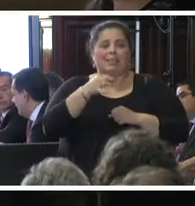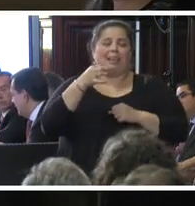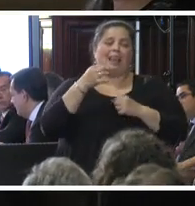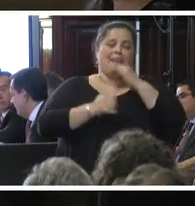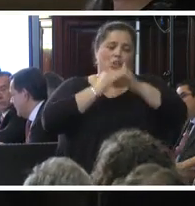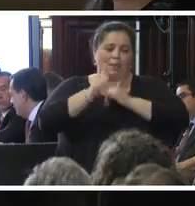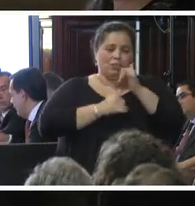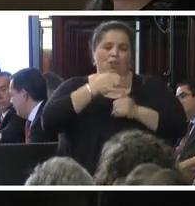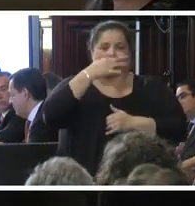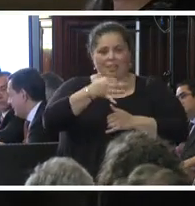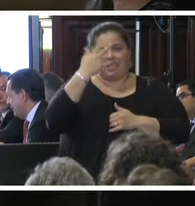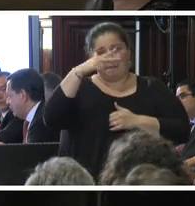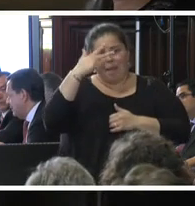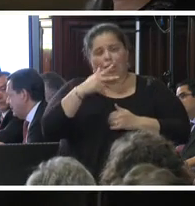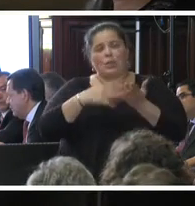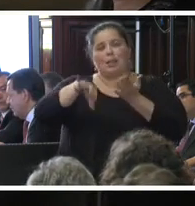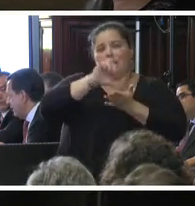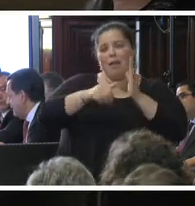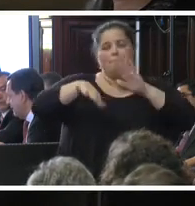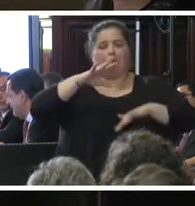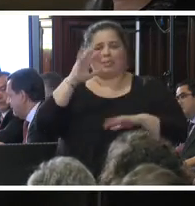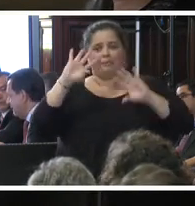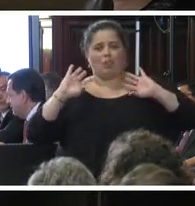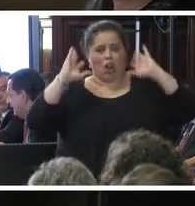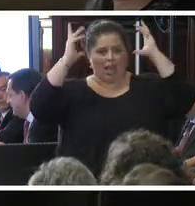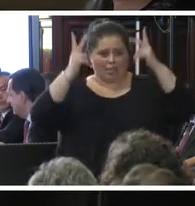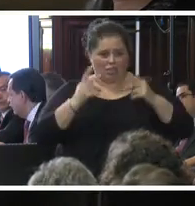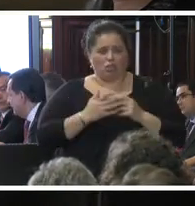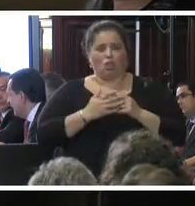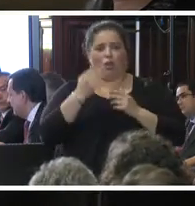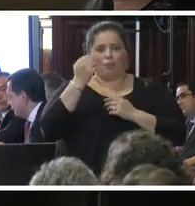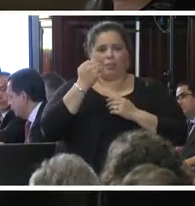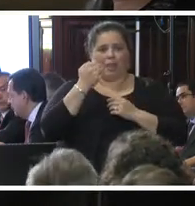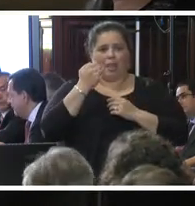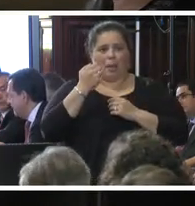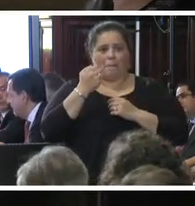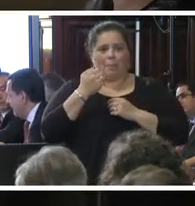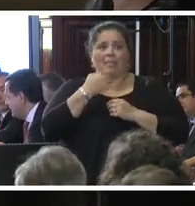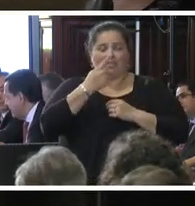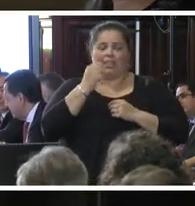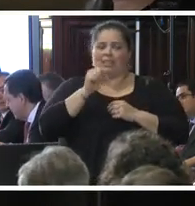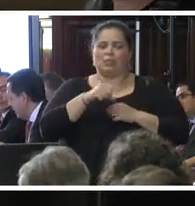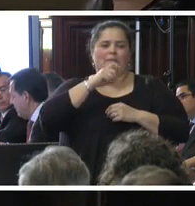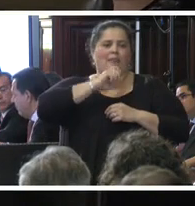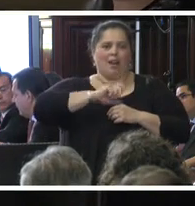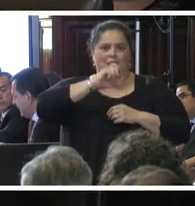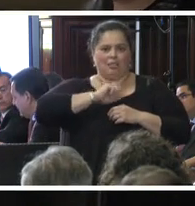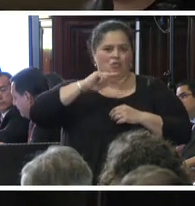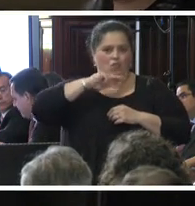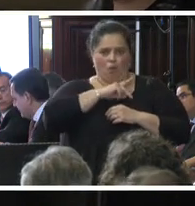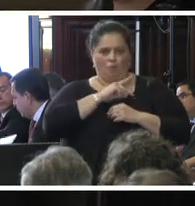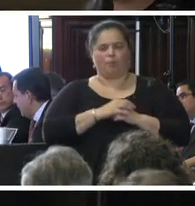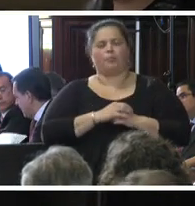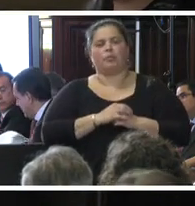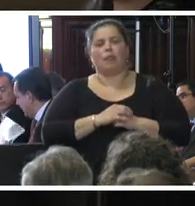México es el país más violento a partir de homicidios por cada 100.000 habitantes es total y absolutamente falsa. Esta es